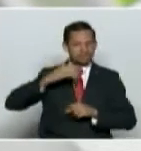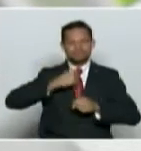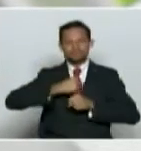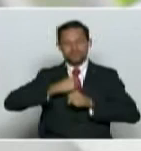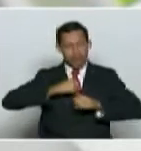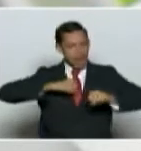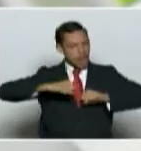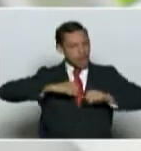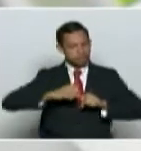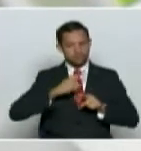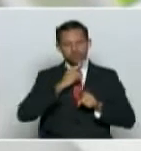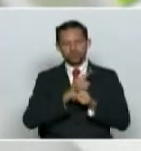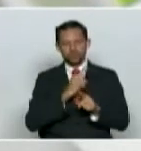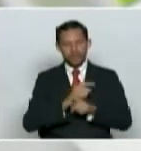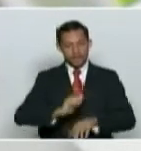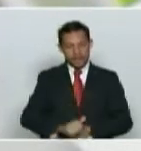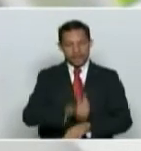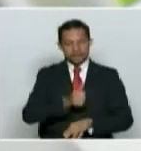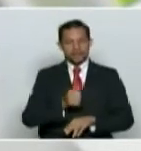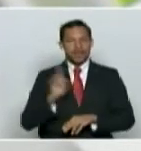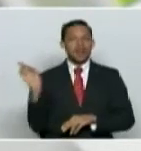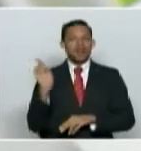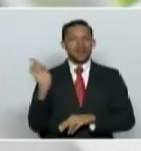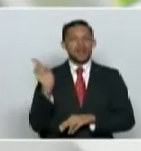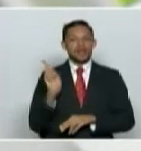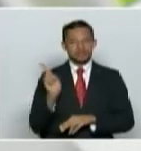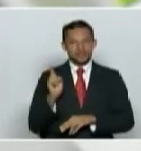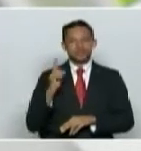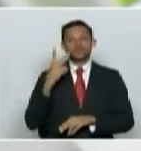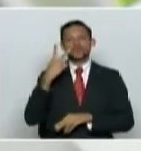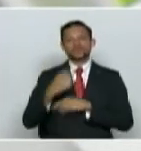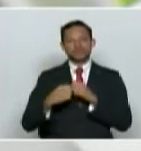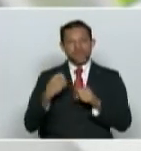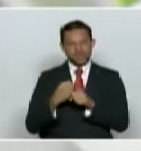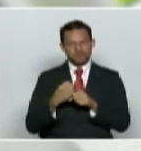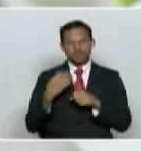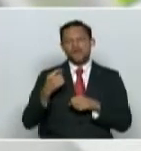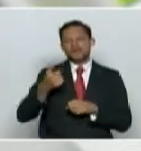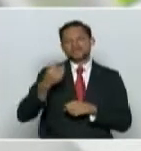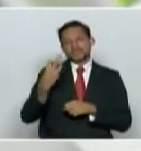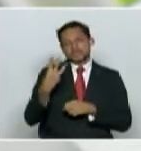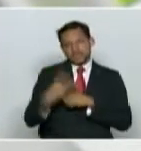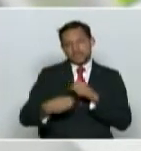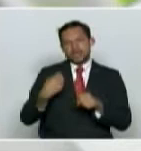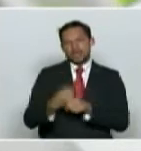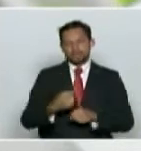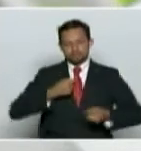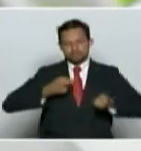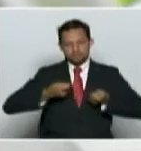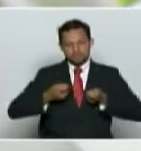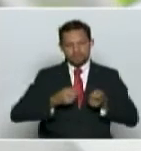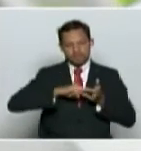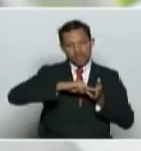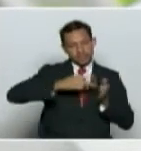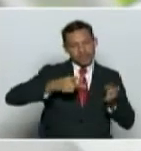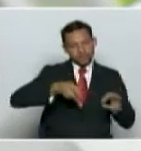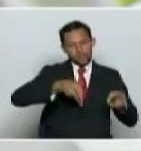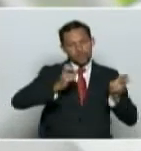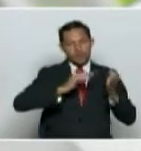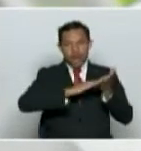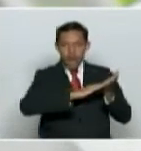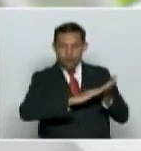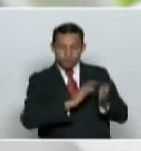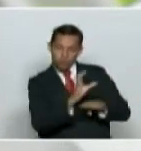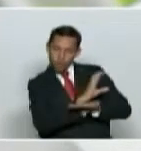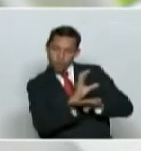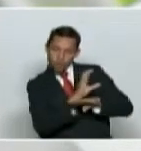desarrollo de sus actividades gerenciales que ha venido desarrollando por cerca de 33 meses, en los cuales se destaca la nueva tecnología que ha adquirido para los